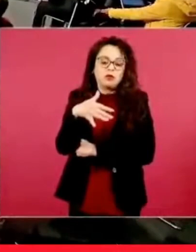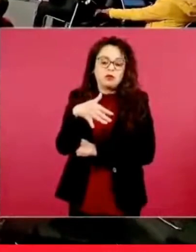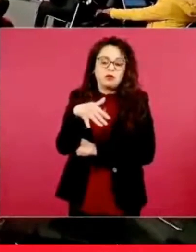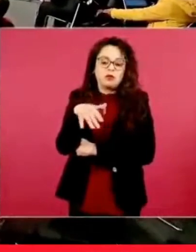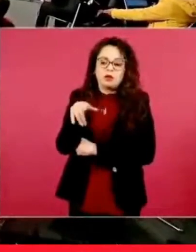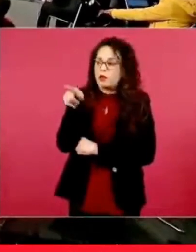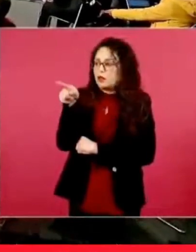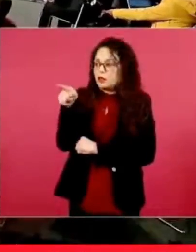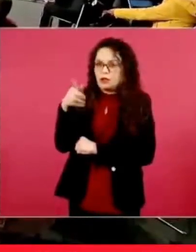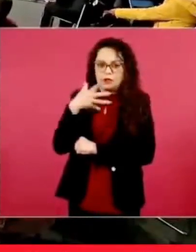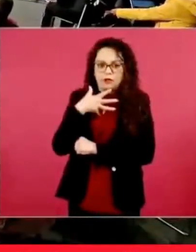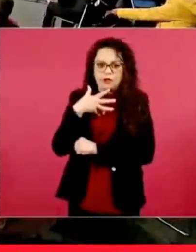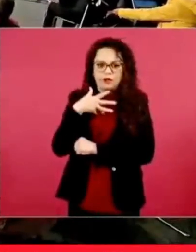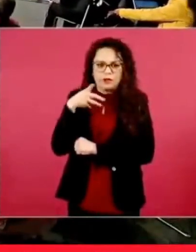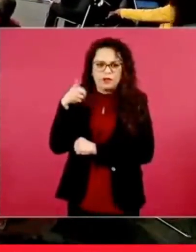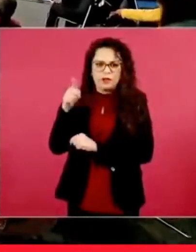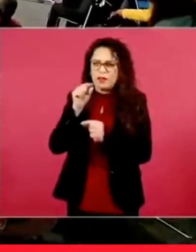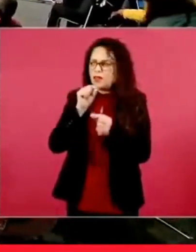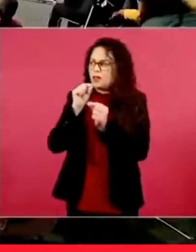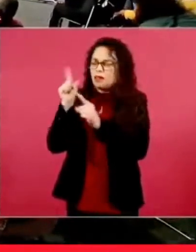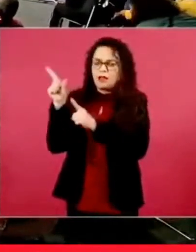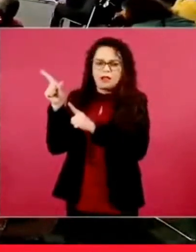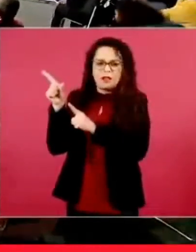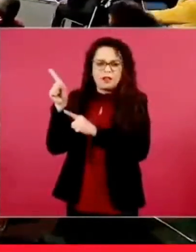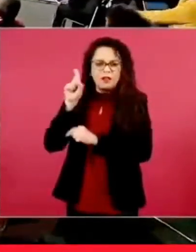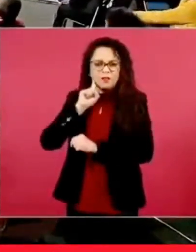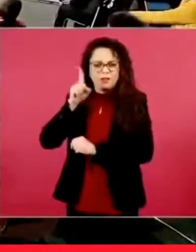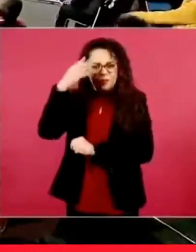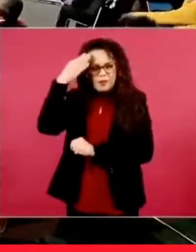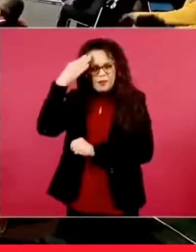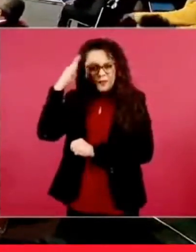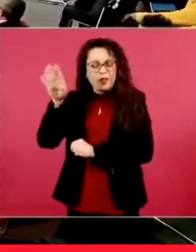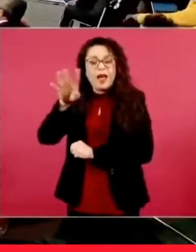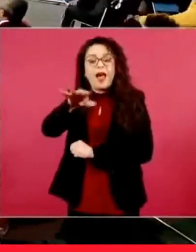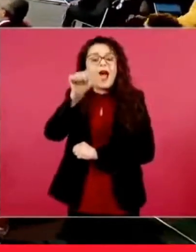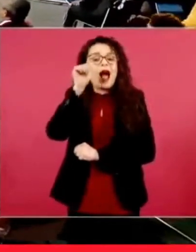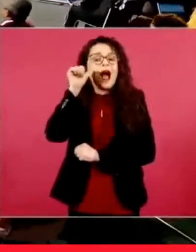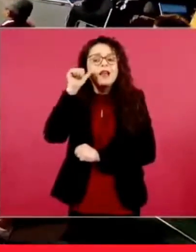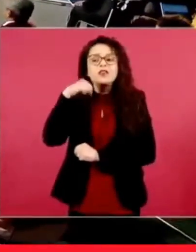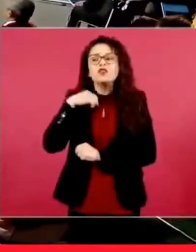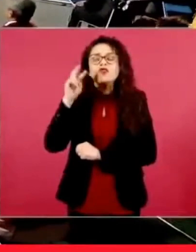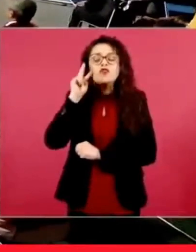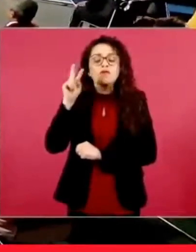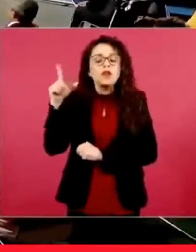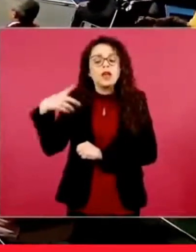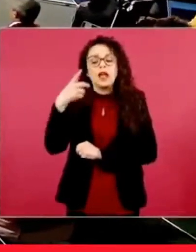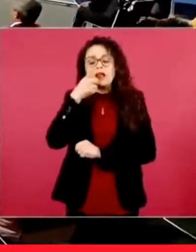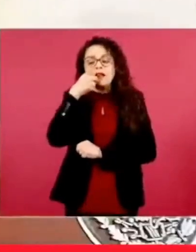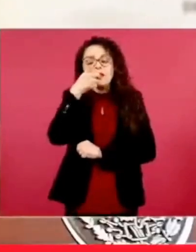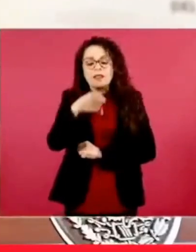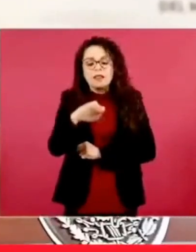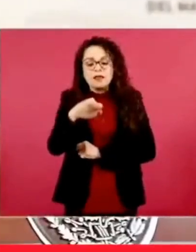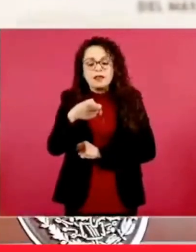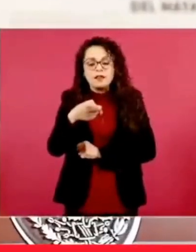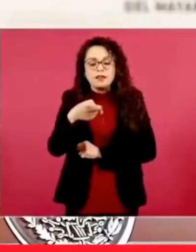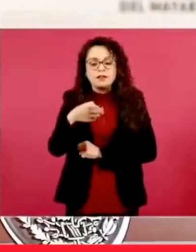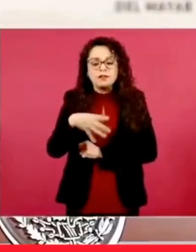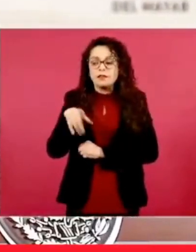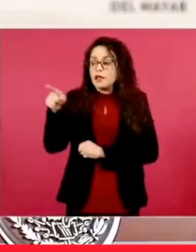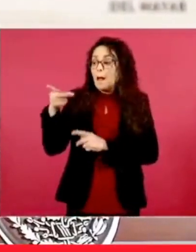No, yo quiero uno que vi ayer en donde le dice eso de que ellos están más preparados porque son